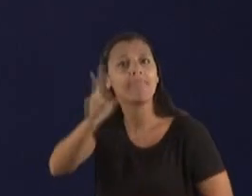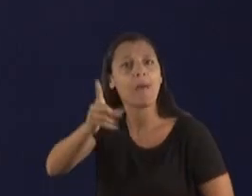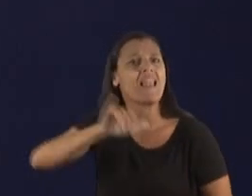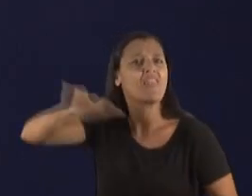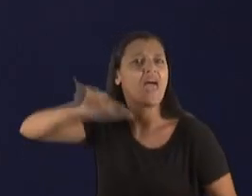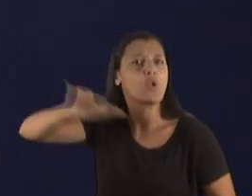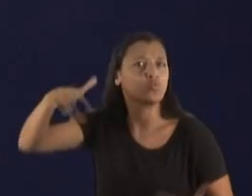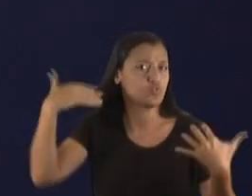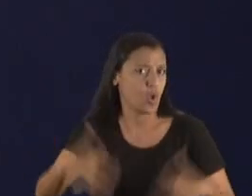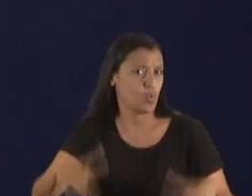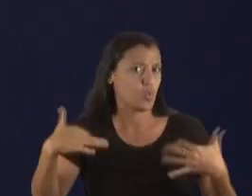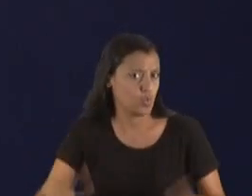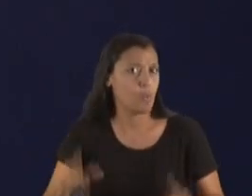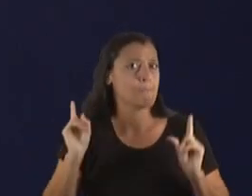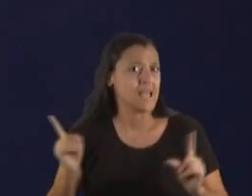desde que la línea